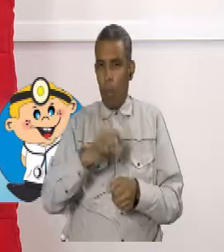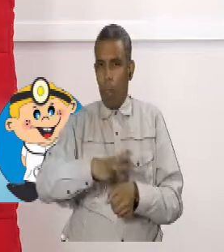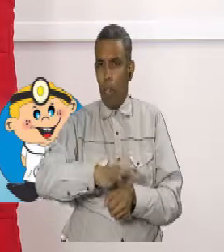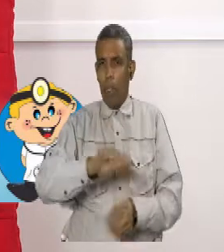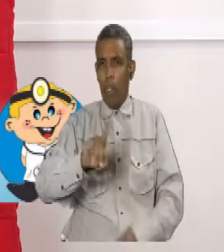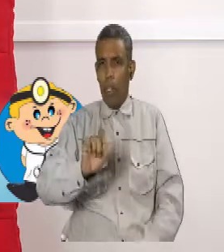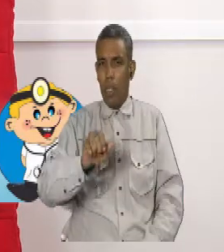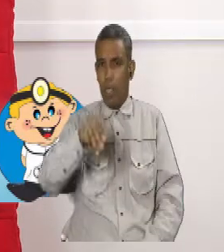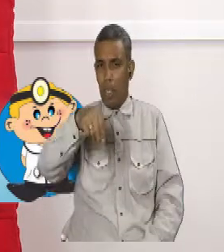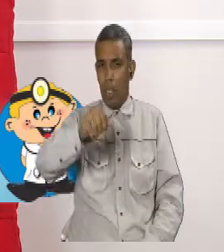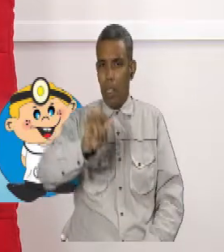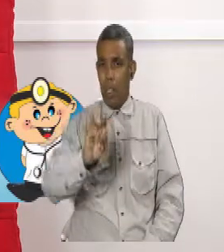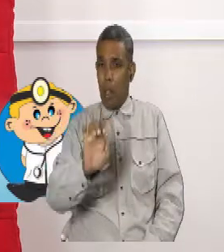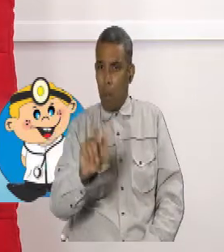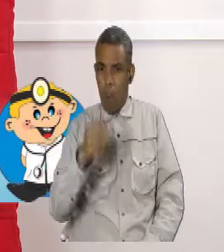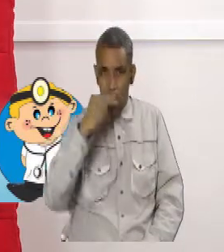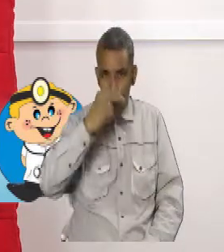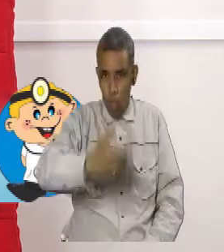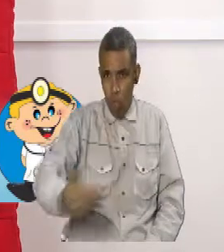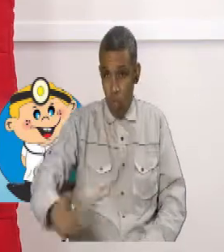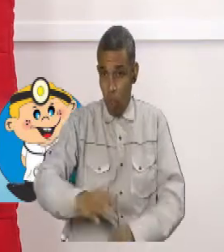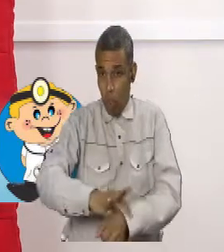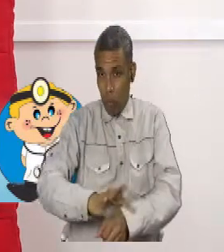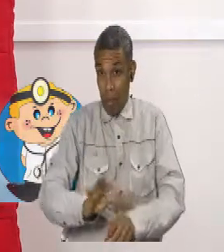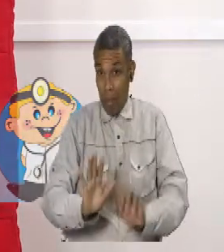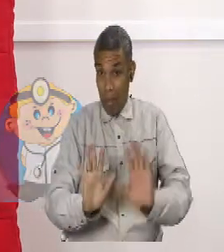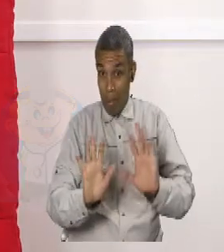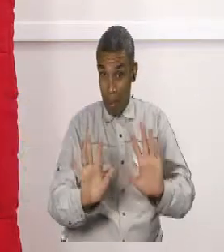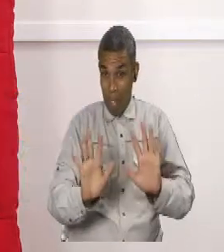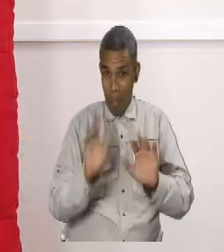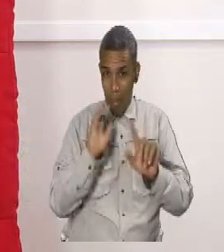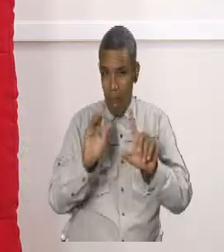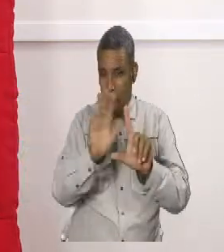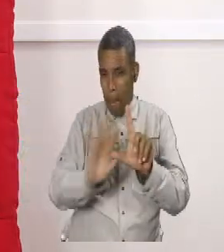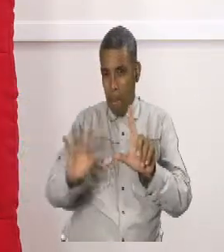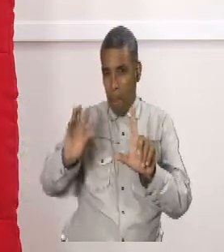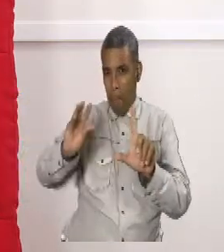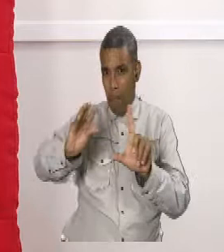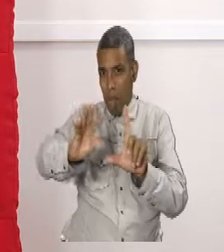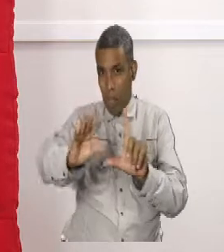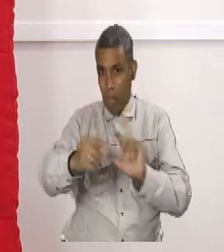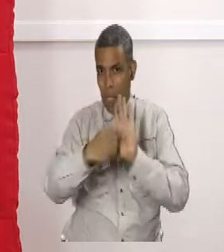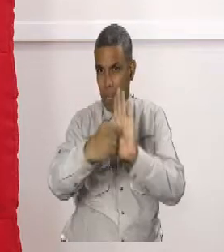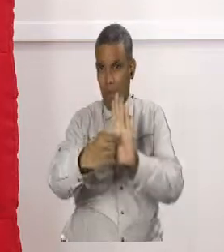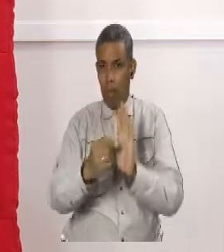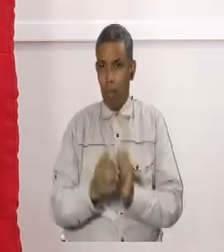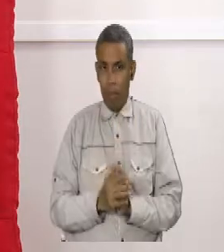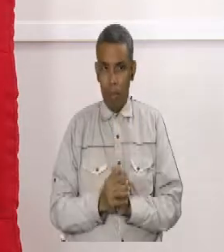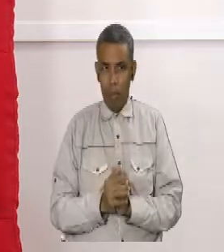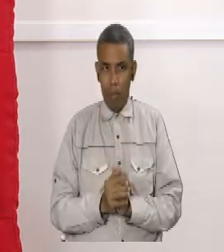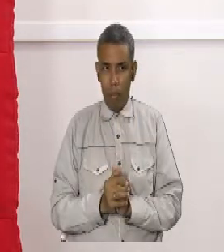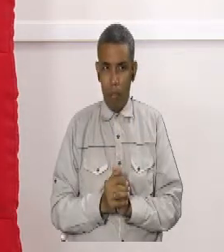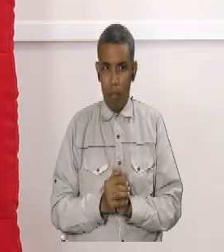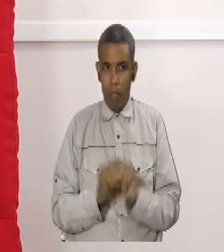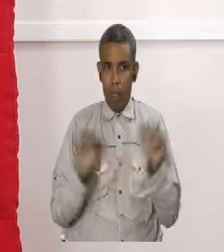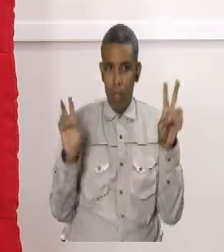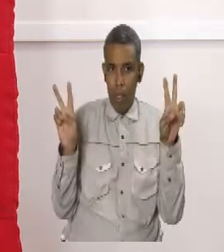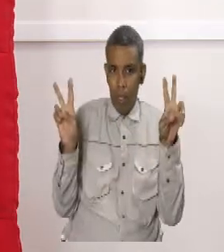salud de sus pequeños. Vamos a una nota específica dedicada al tema de... ¿Cuál es el tema,